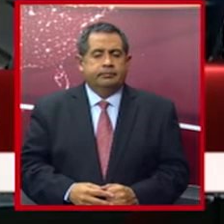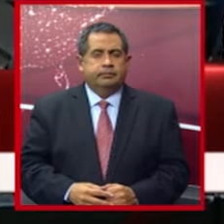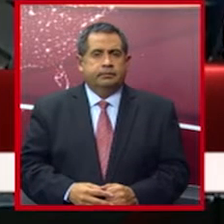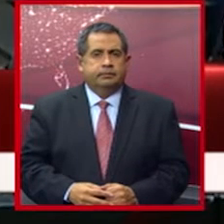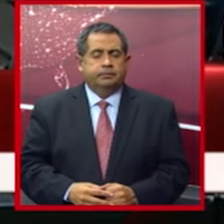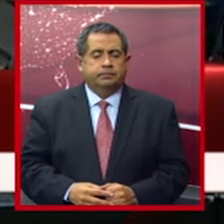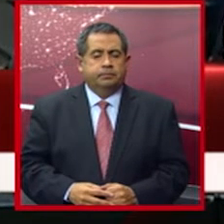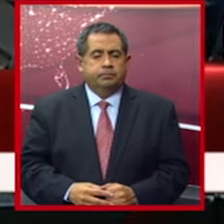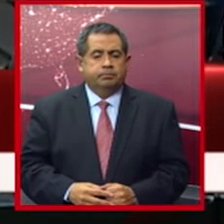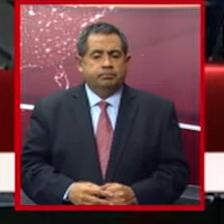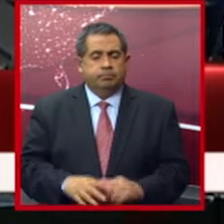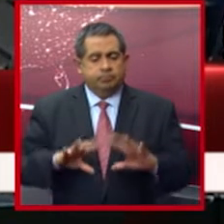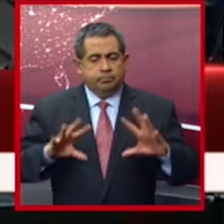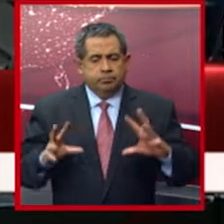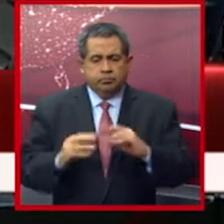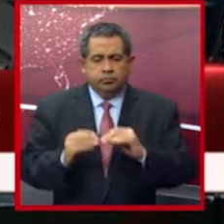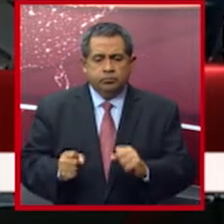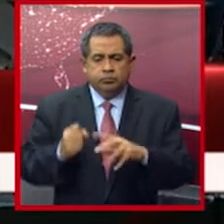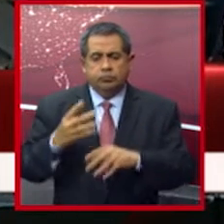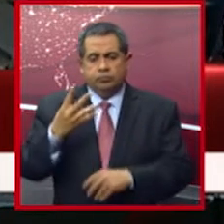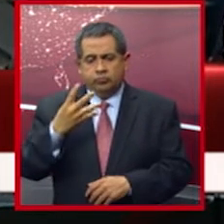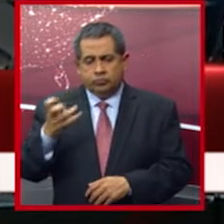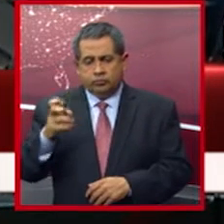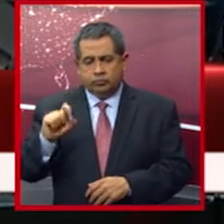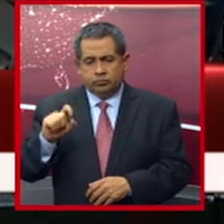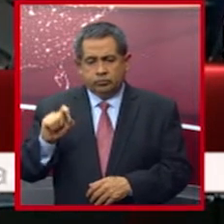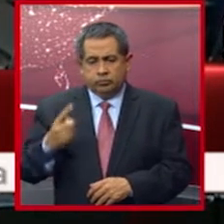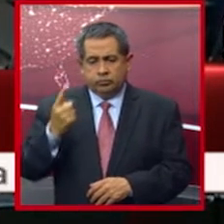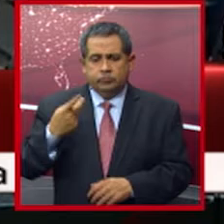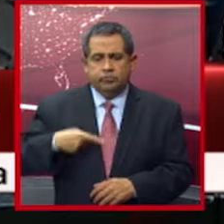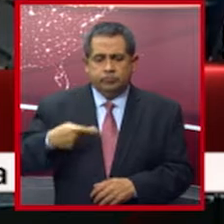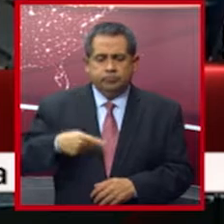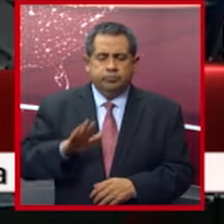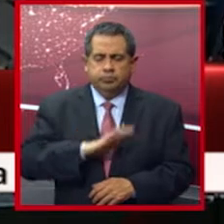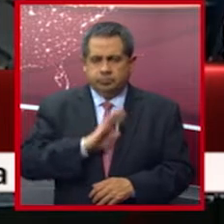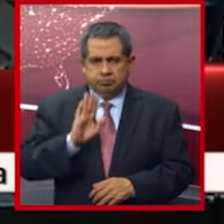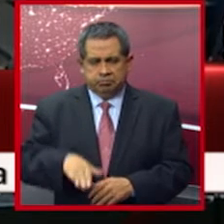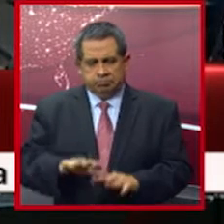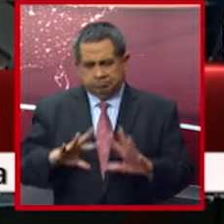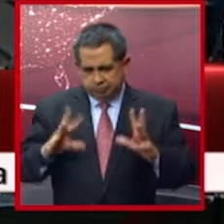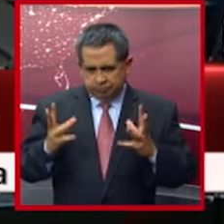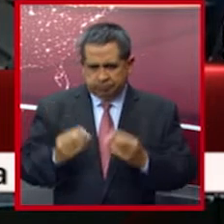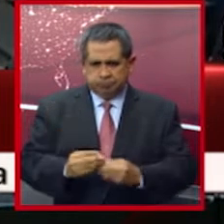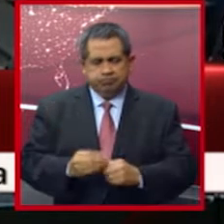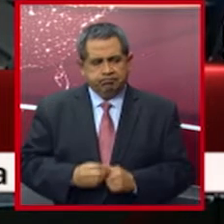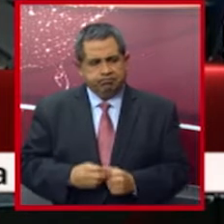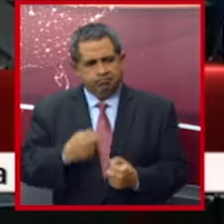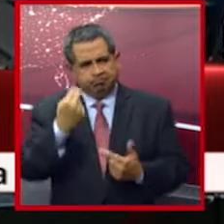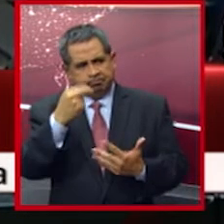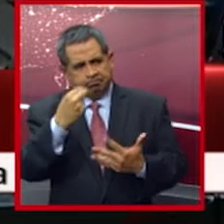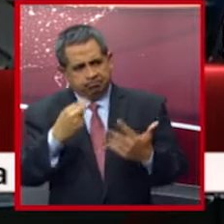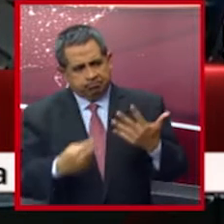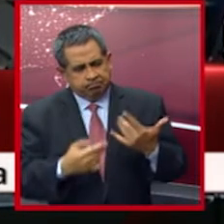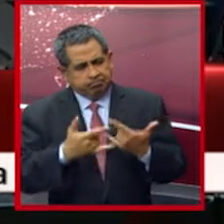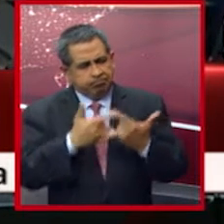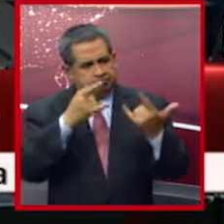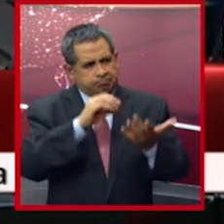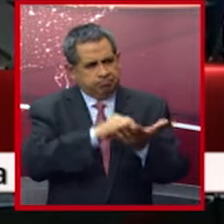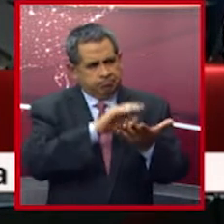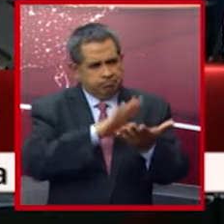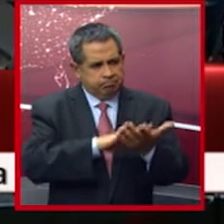Anoche sumaban alrededor de 421 vidas perdidas. Sus nombres, rostros e